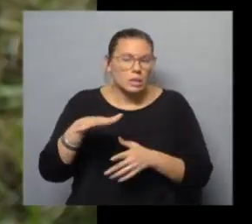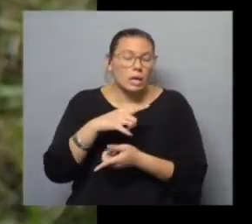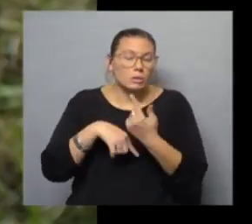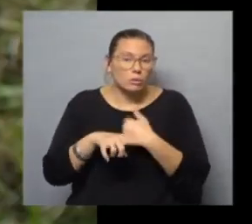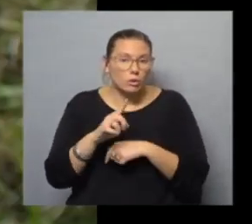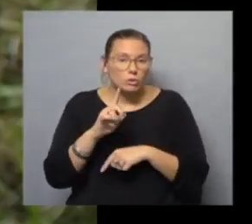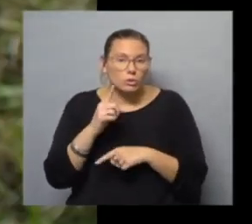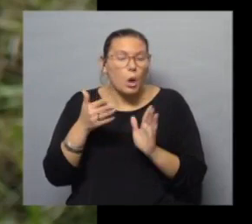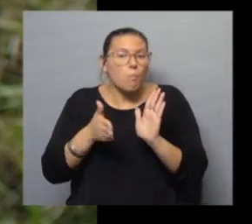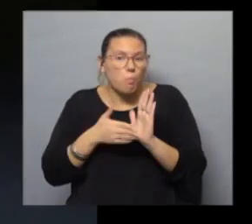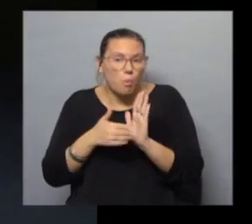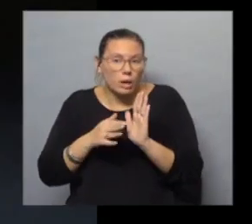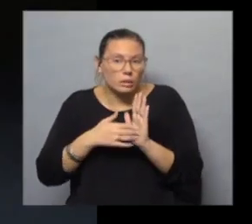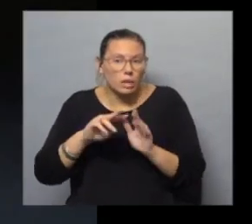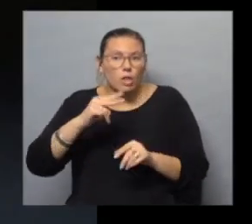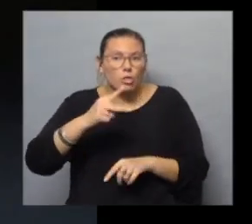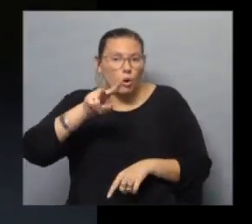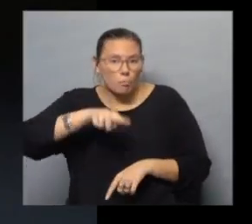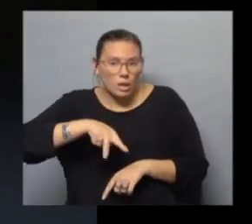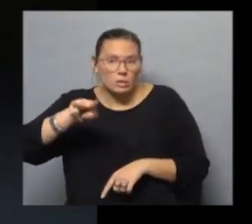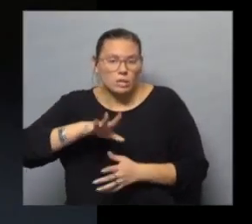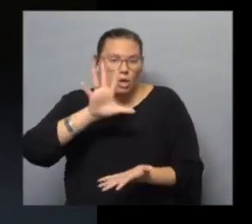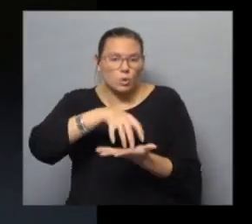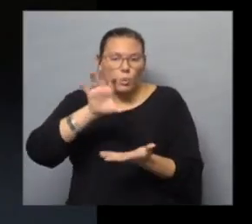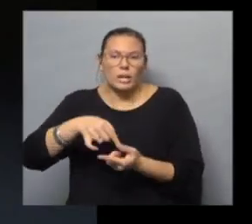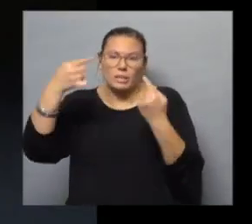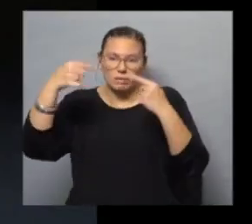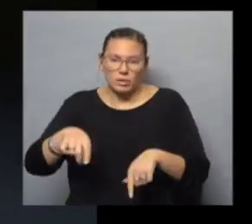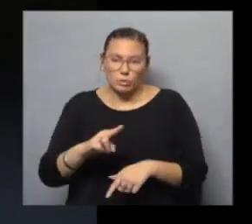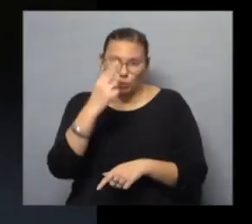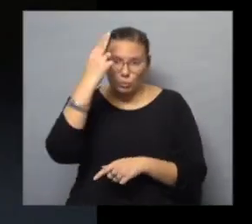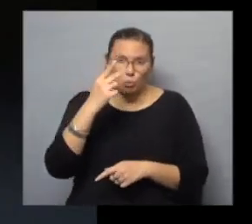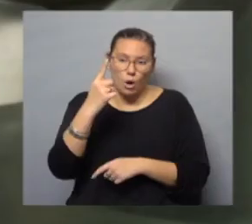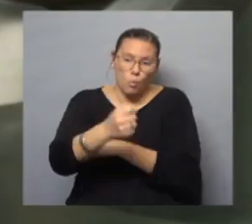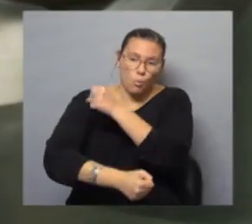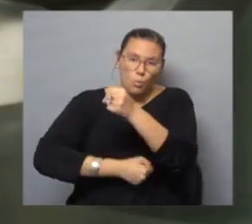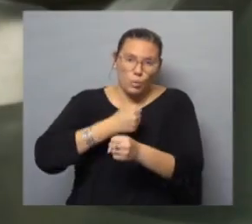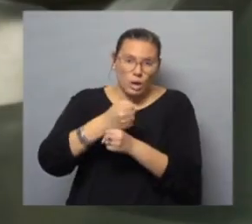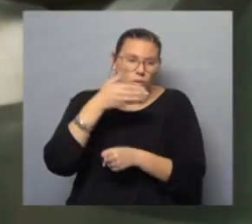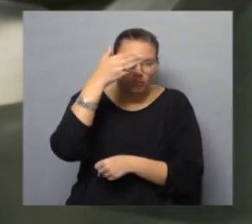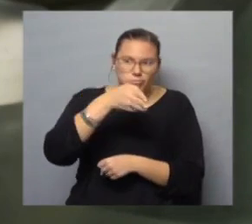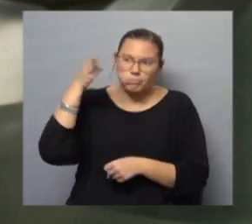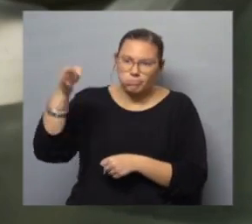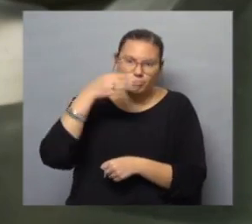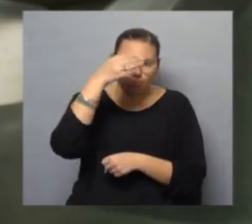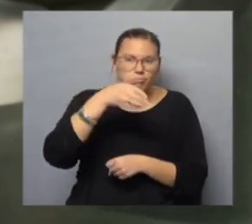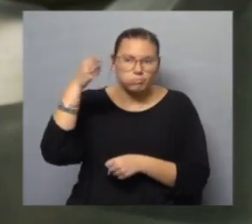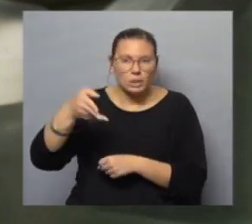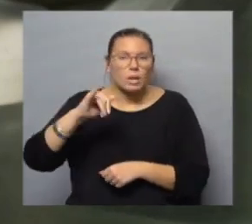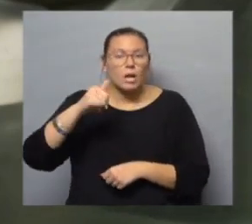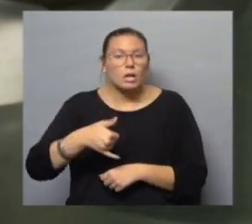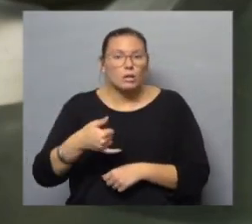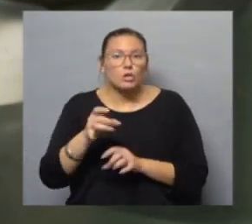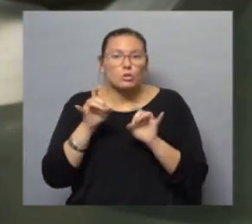hicimos fueron muestreos bimensuales en 2 localidades de Uruguay durante un año y lo que encontramos es que efectivamente